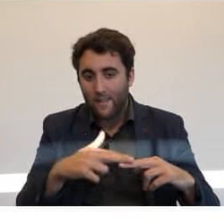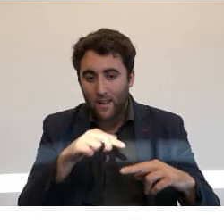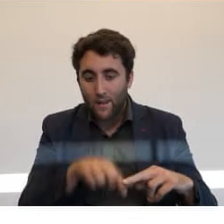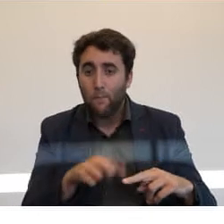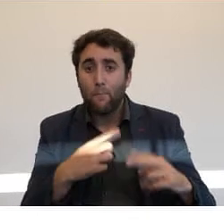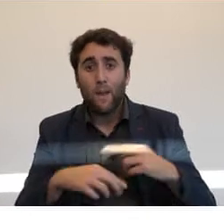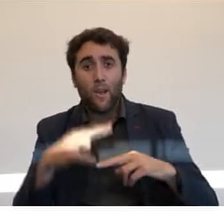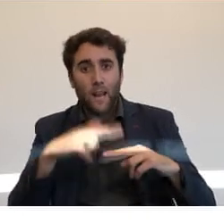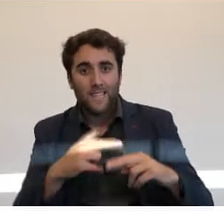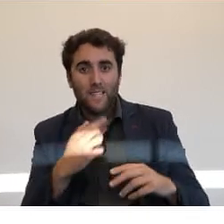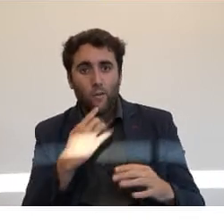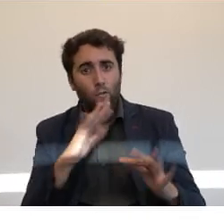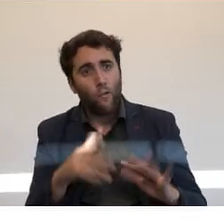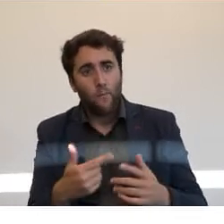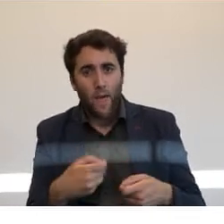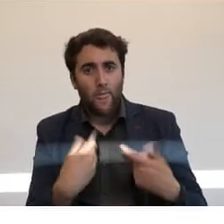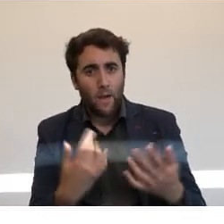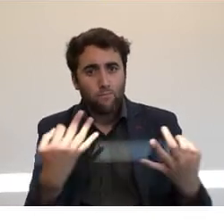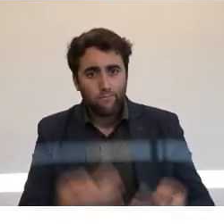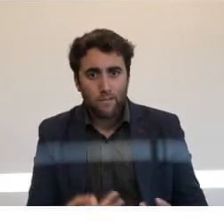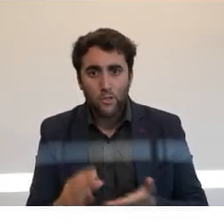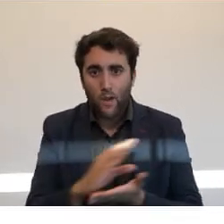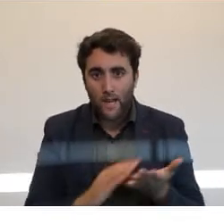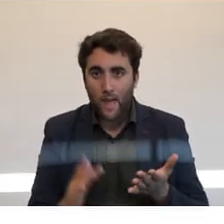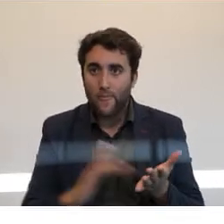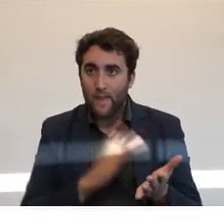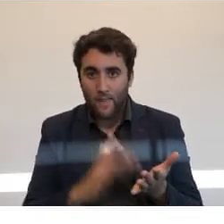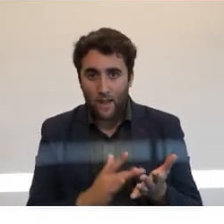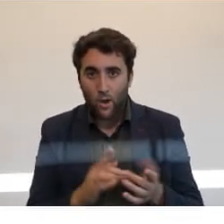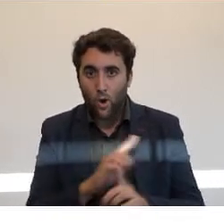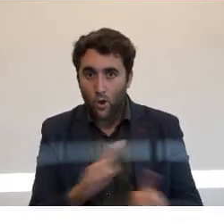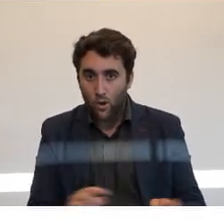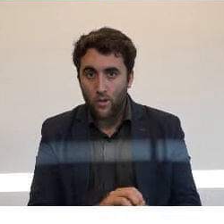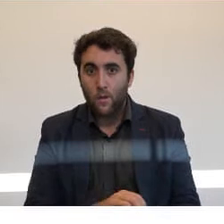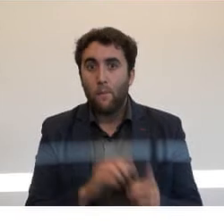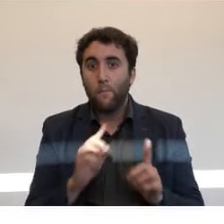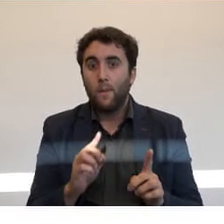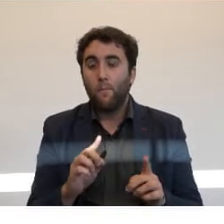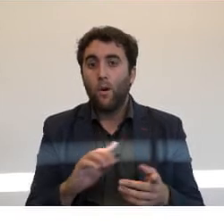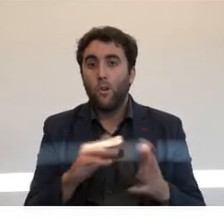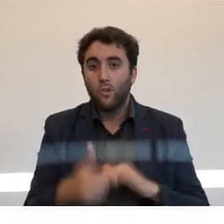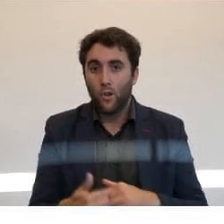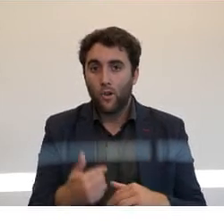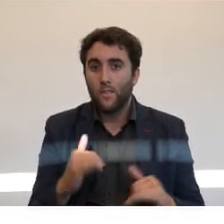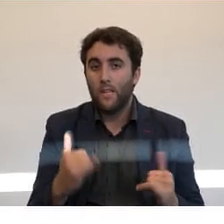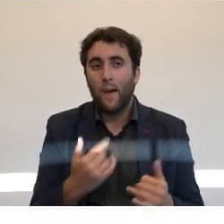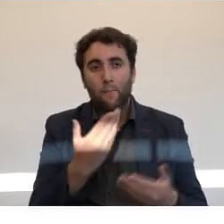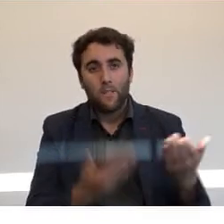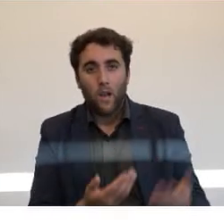garantiza una ciudadanía digital de calidad. Necesitamos ciudadanos críticos para evitar esa diferencia entre inforricos y